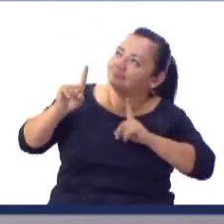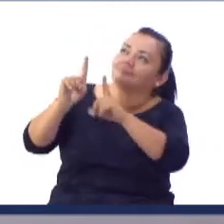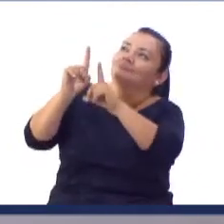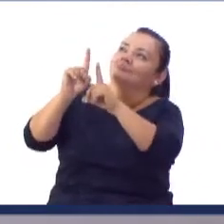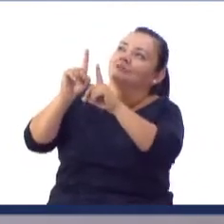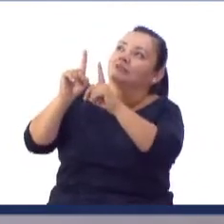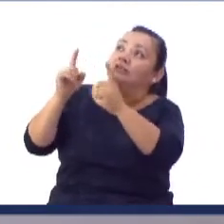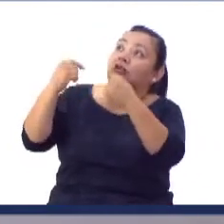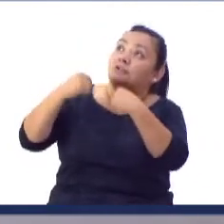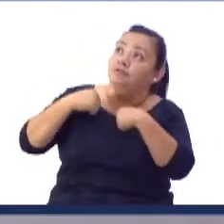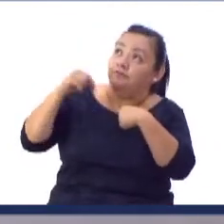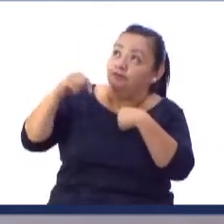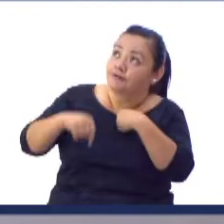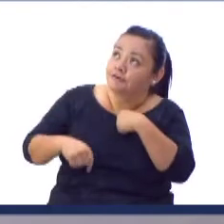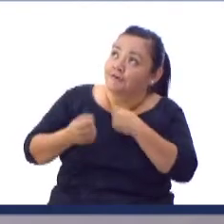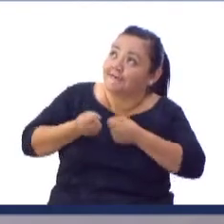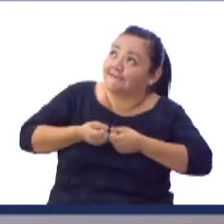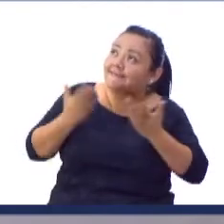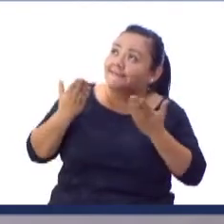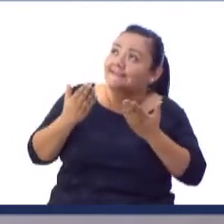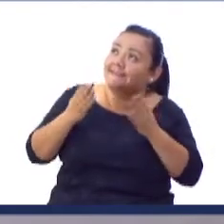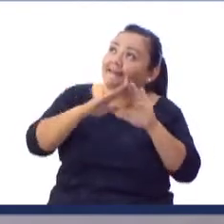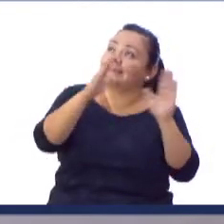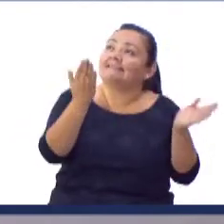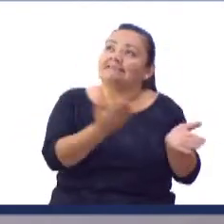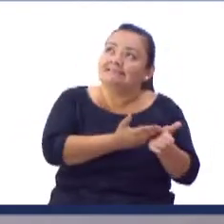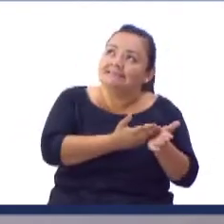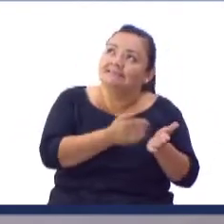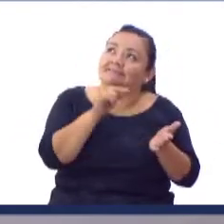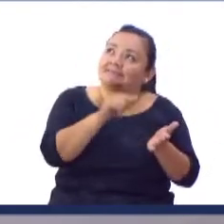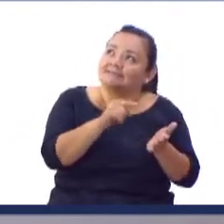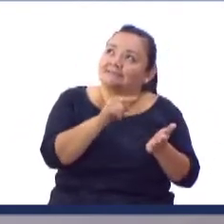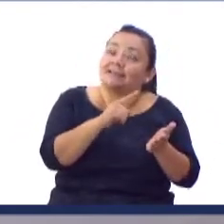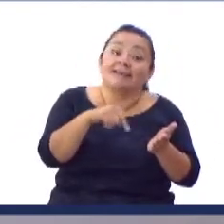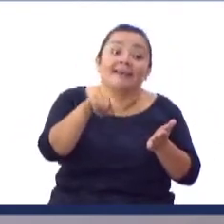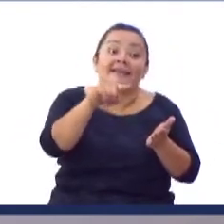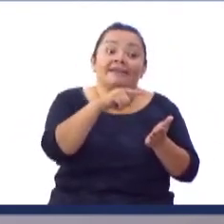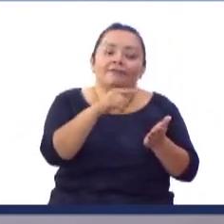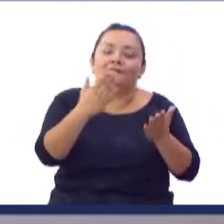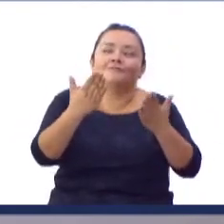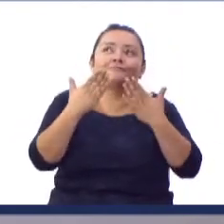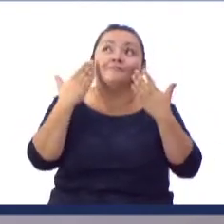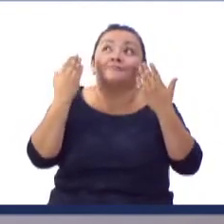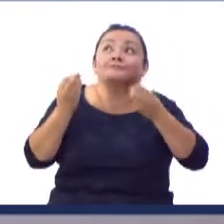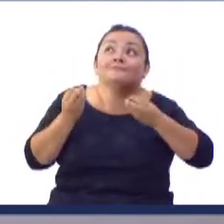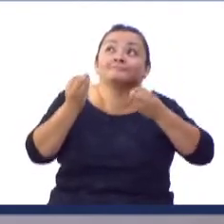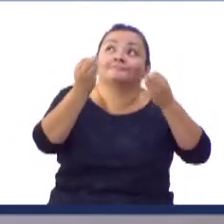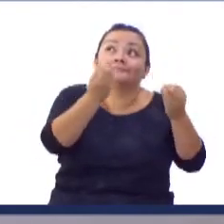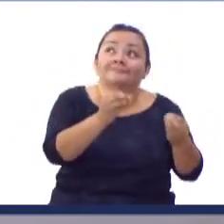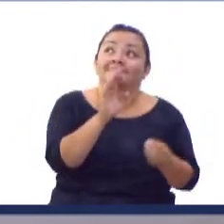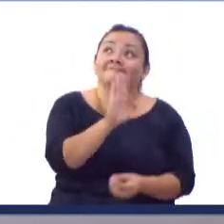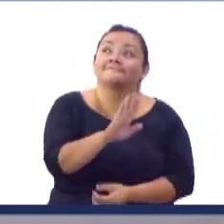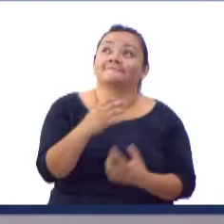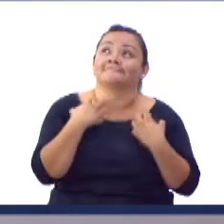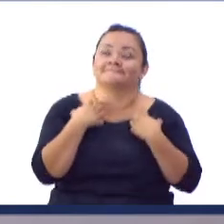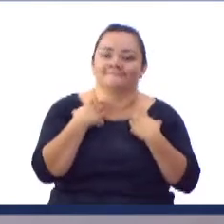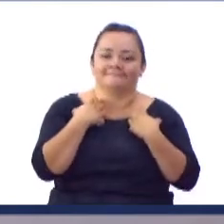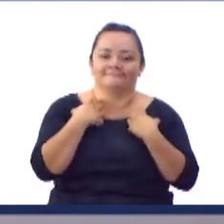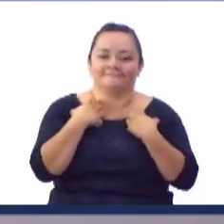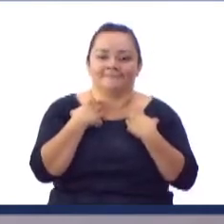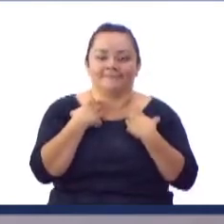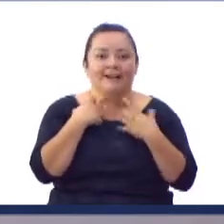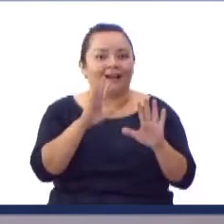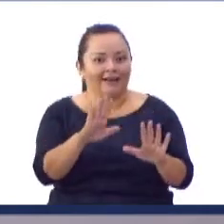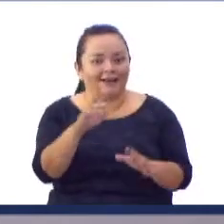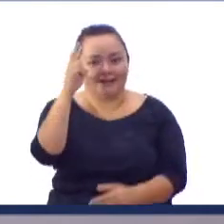pero lo que yo hablo ahora no quiero hablar aquí en el mundo para que tengan mi gozo cumplido en sí mismo y se mire